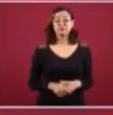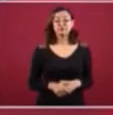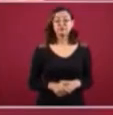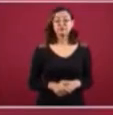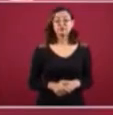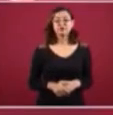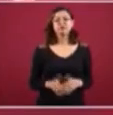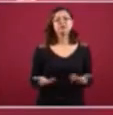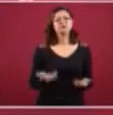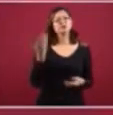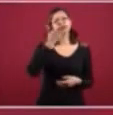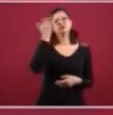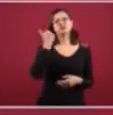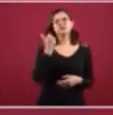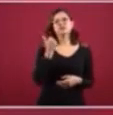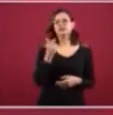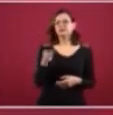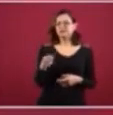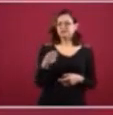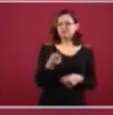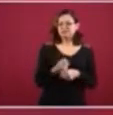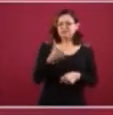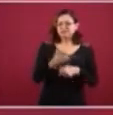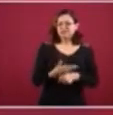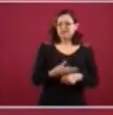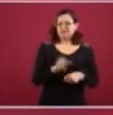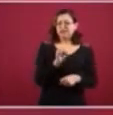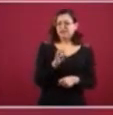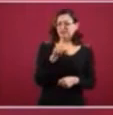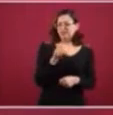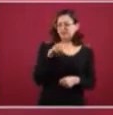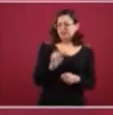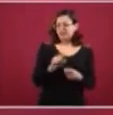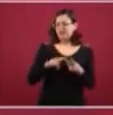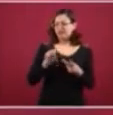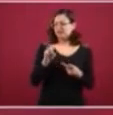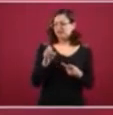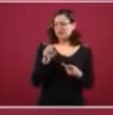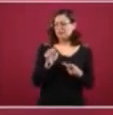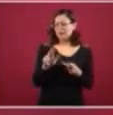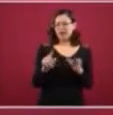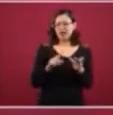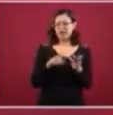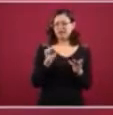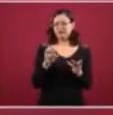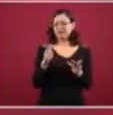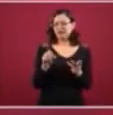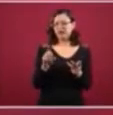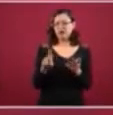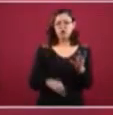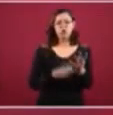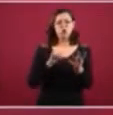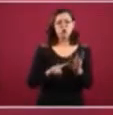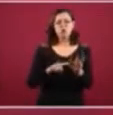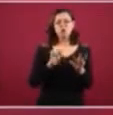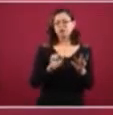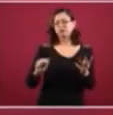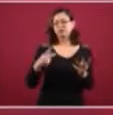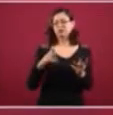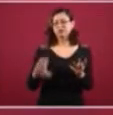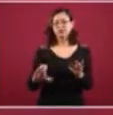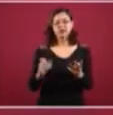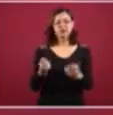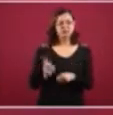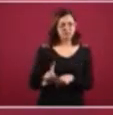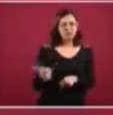el secretario de la Defensa, el secretario de Marina, la secretaria de Gobernación, el secretario de Seguridad Pública, todos